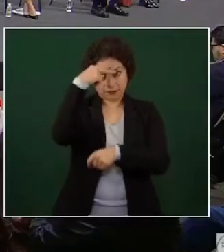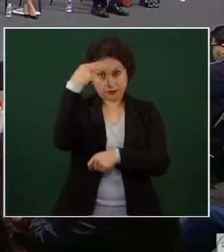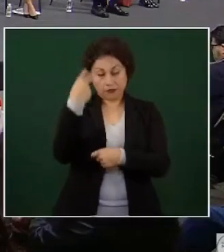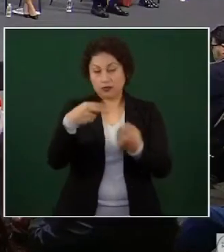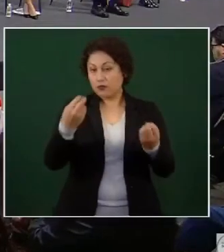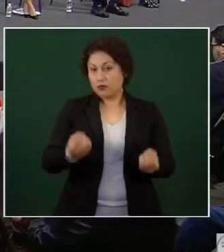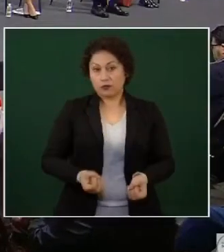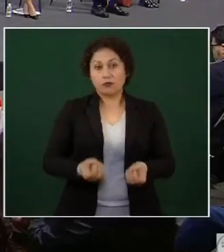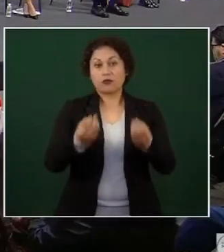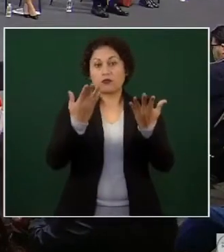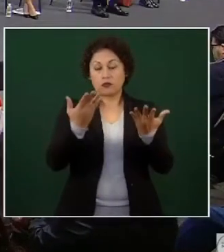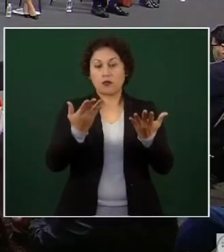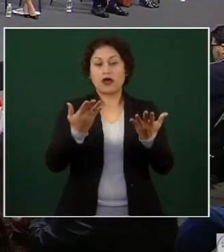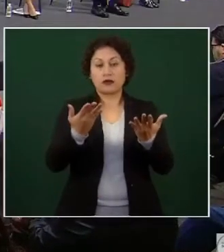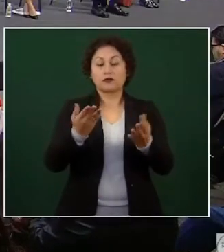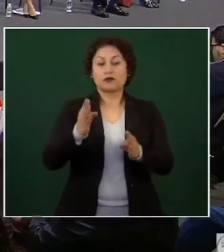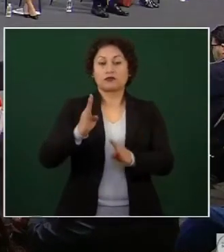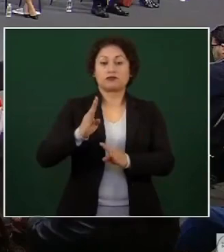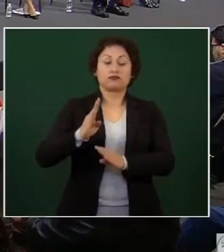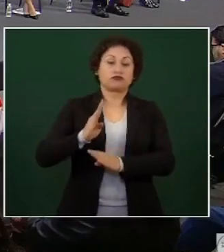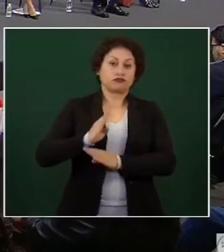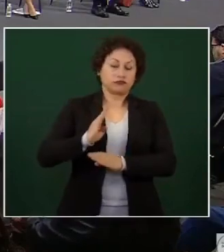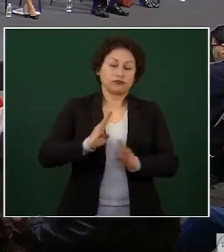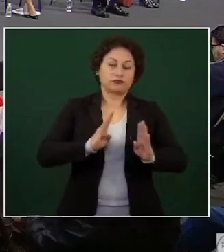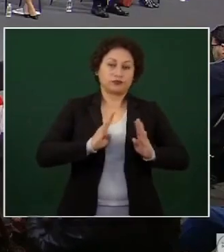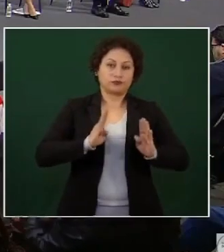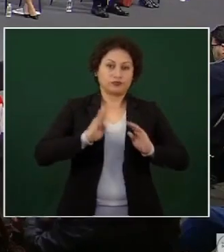tenemos del Ejército y Fuerza Aérea